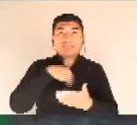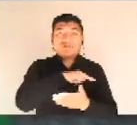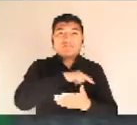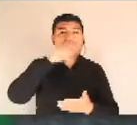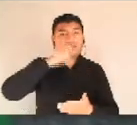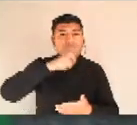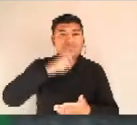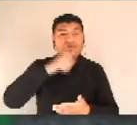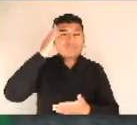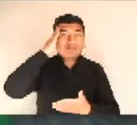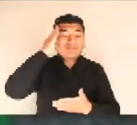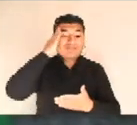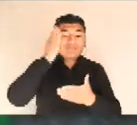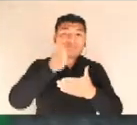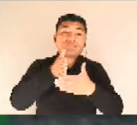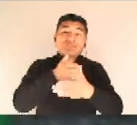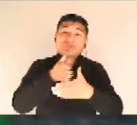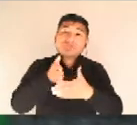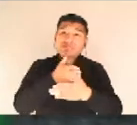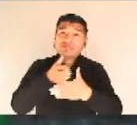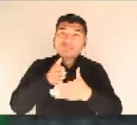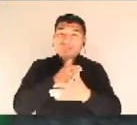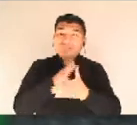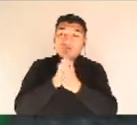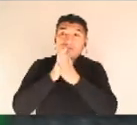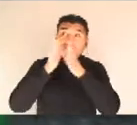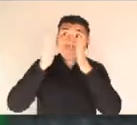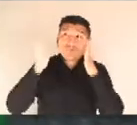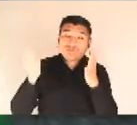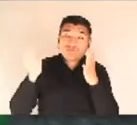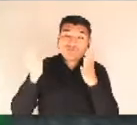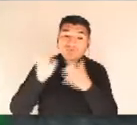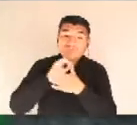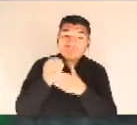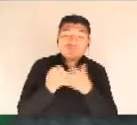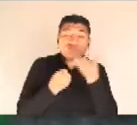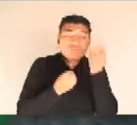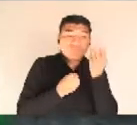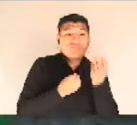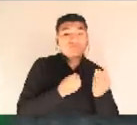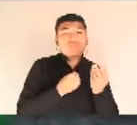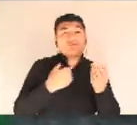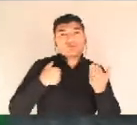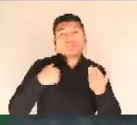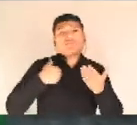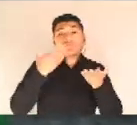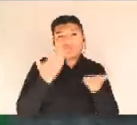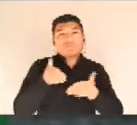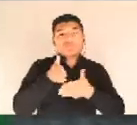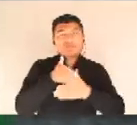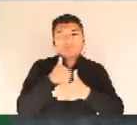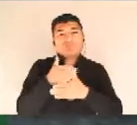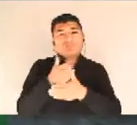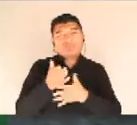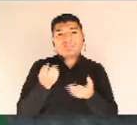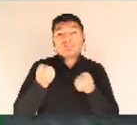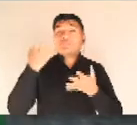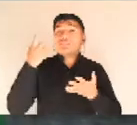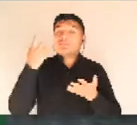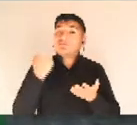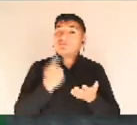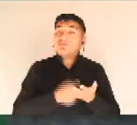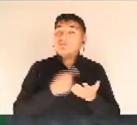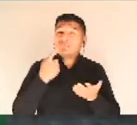que saber compartir de lo mucho o de lo poco que tenemos muchas veces son